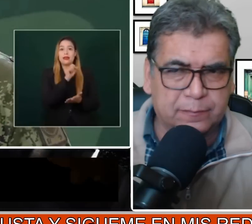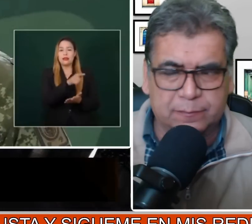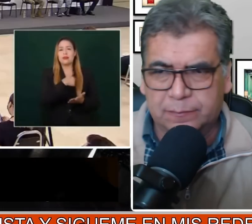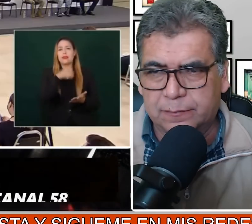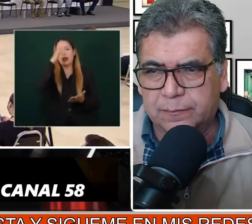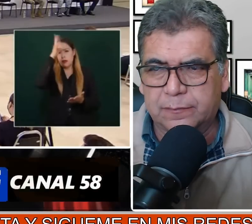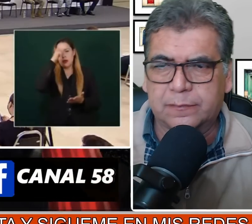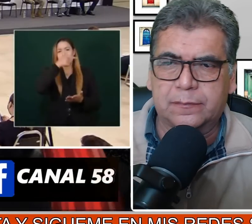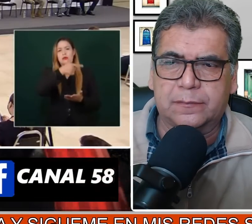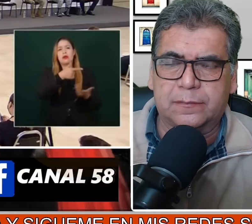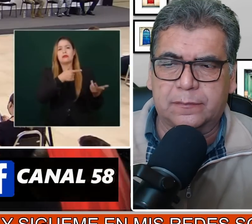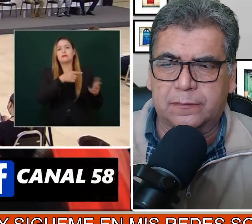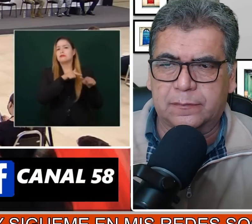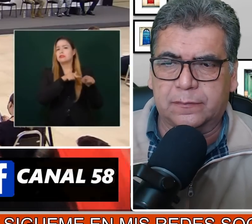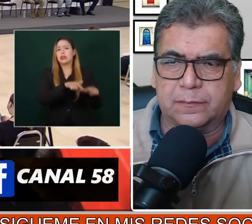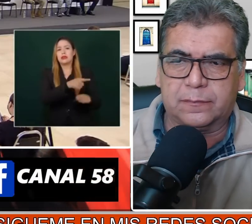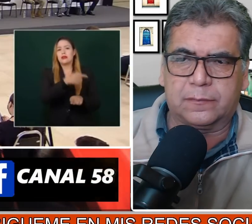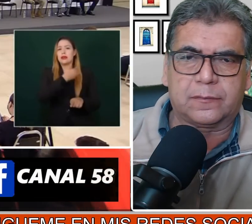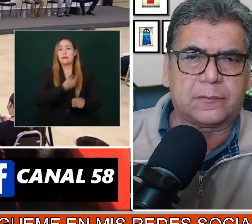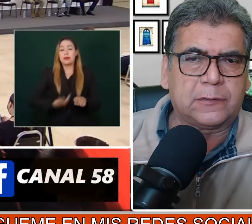Fuerza, pues tenemos un